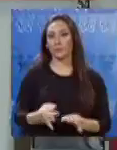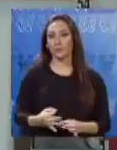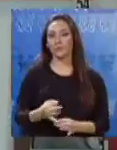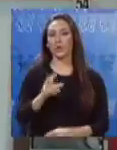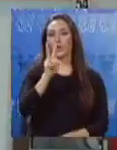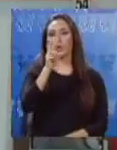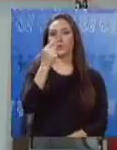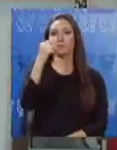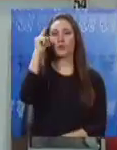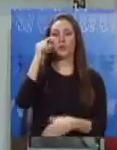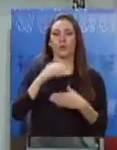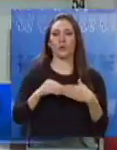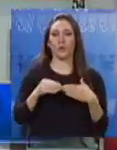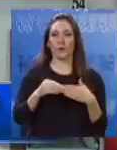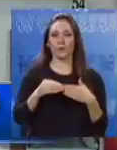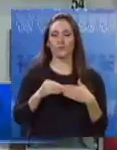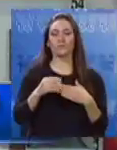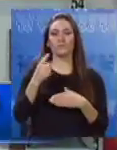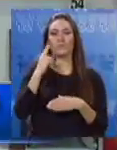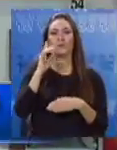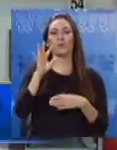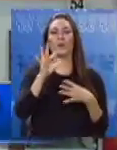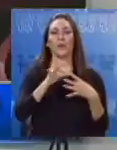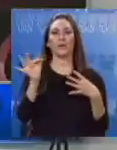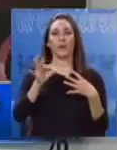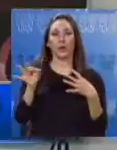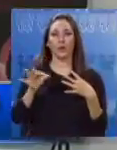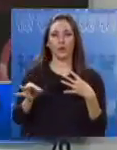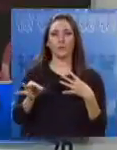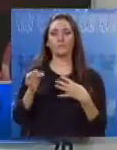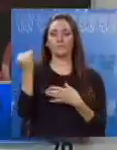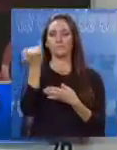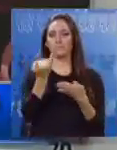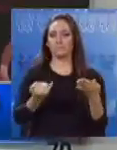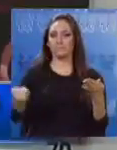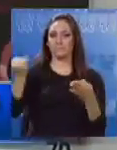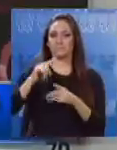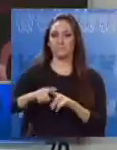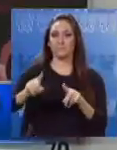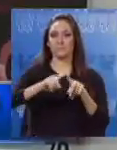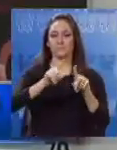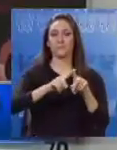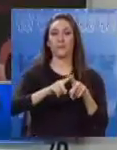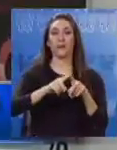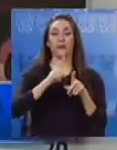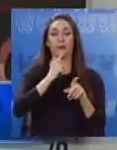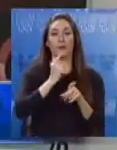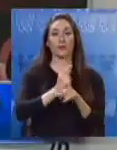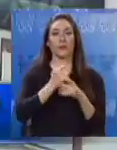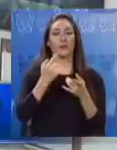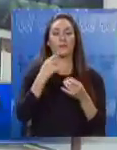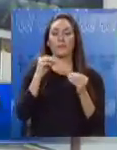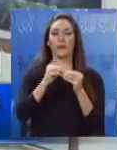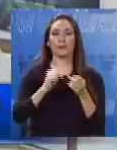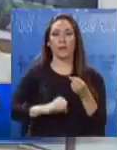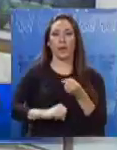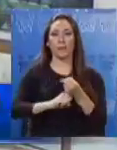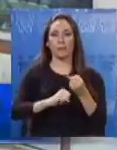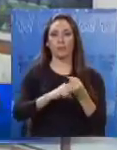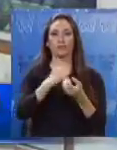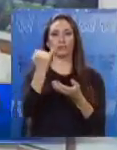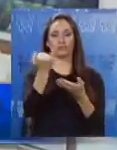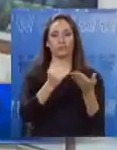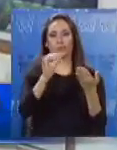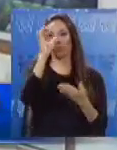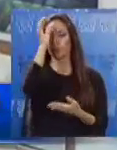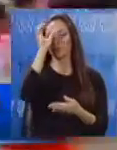2 millones de dólares para las diferentes categorías de creación artística. En este contexto de apoyo al arte e